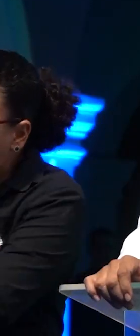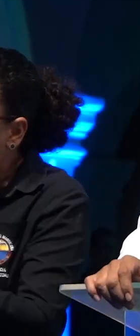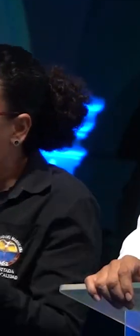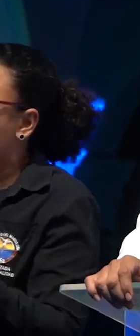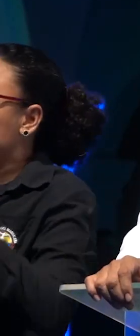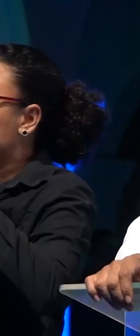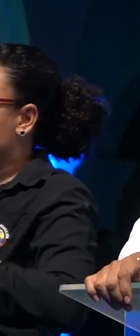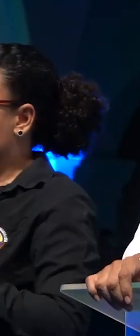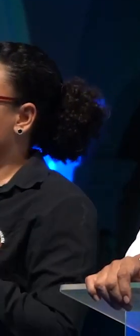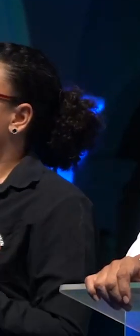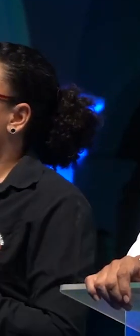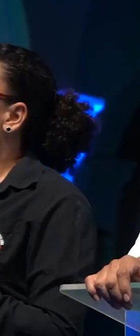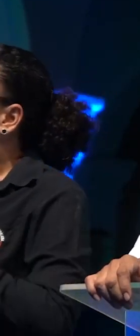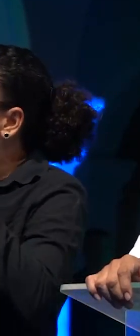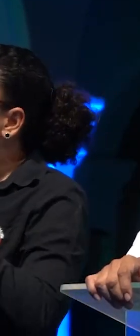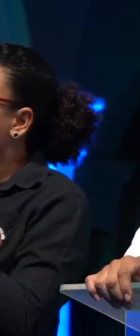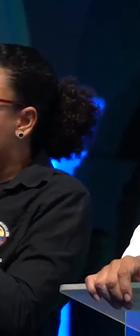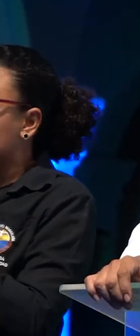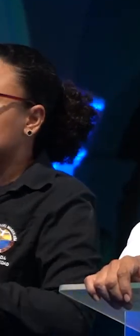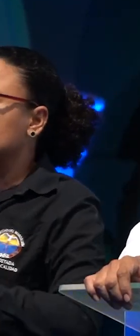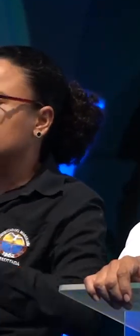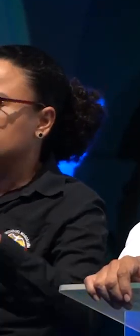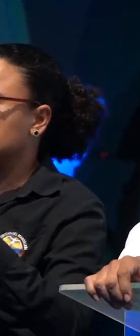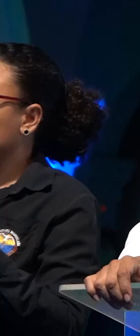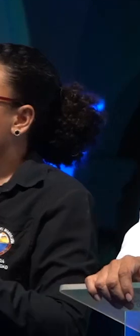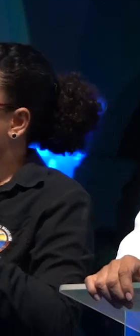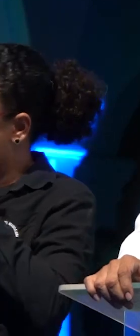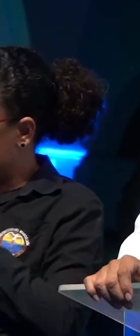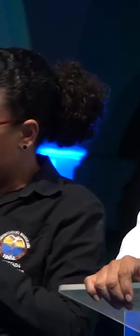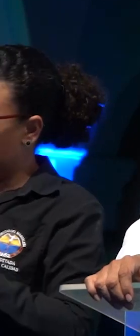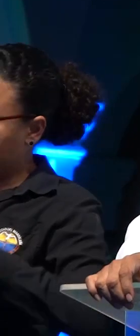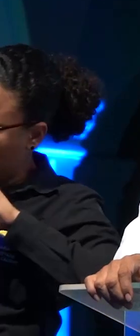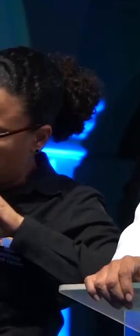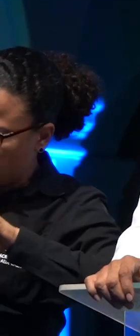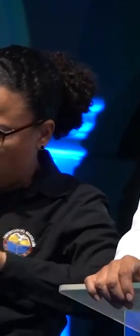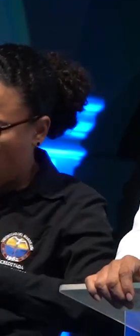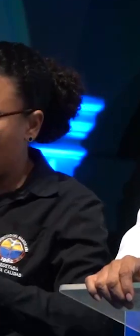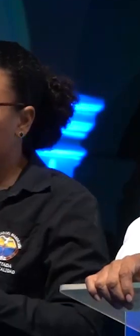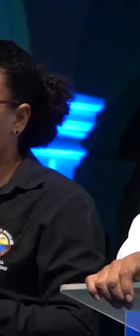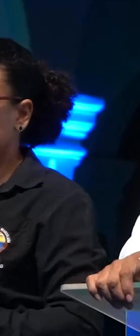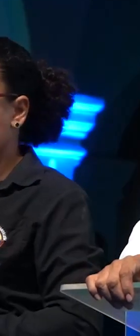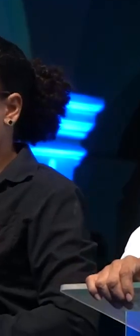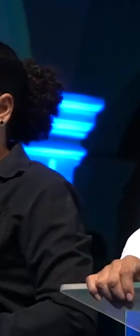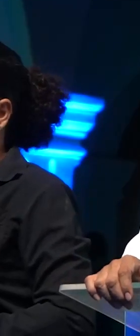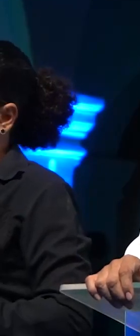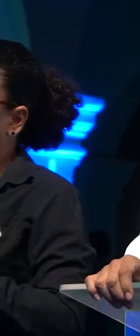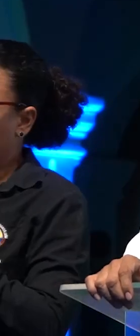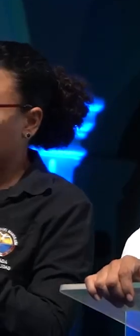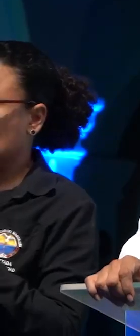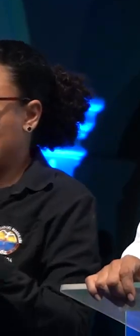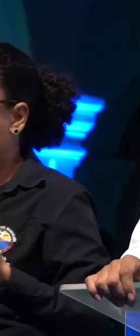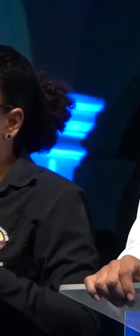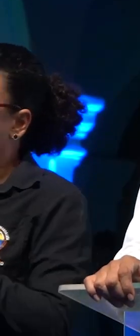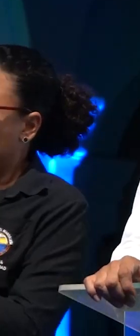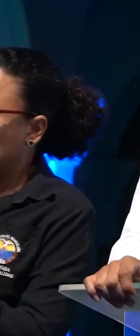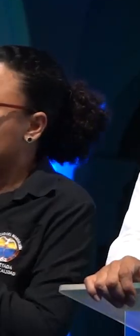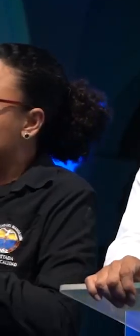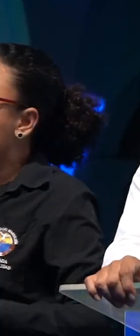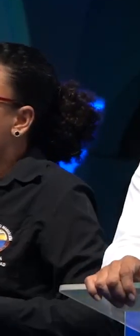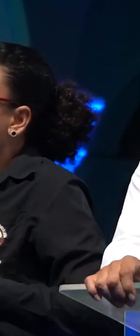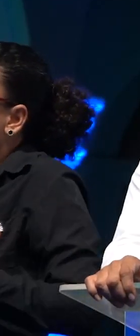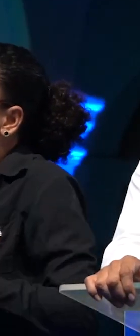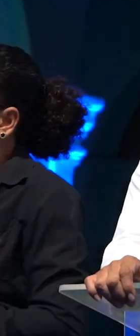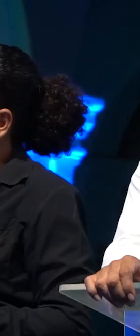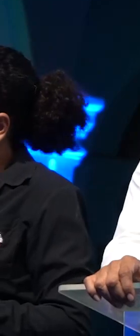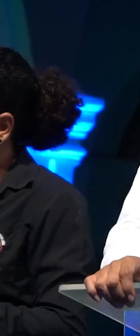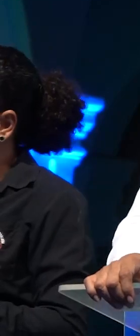es el ego de nuestros investigadores. Es necesario publicar, por supuesto, y es necesario hacer libros y artículos, pero no podemos quedarnos solamente